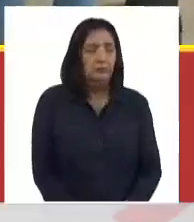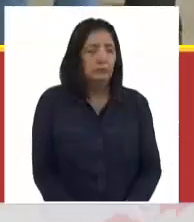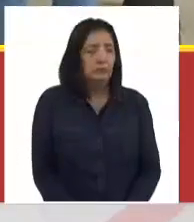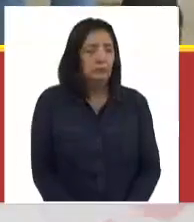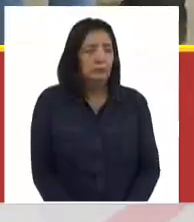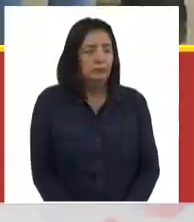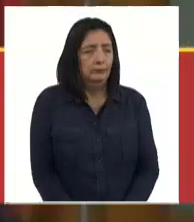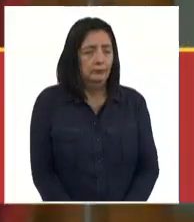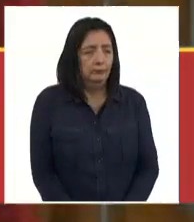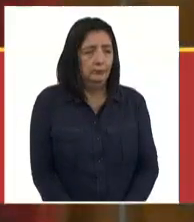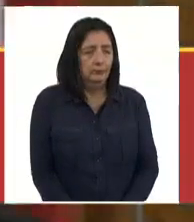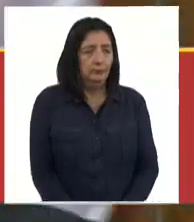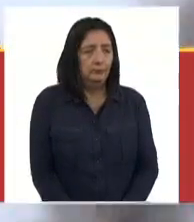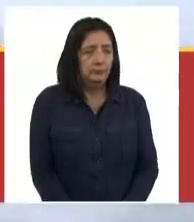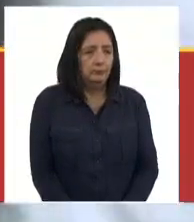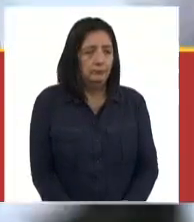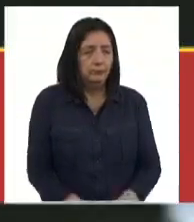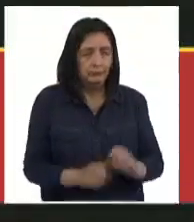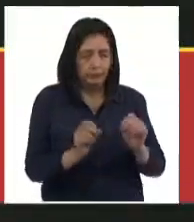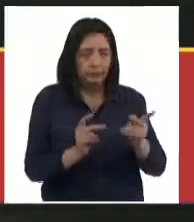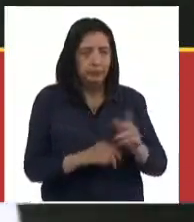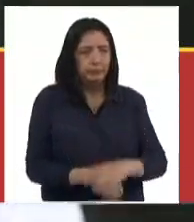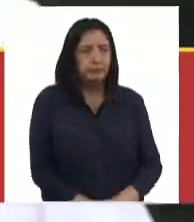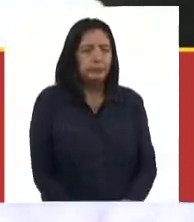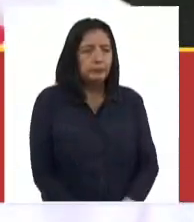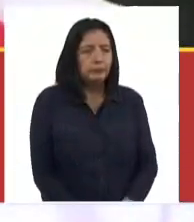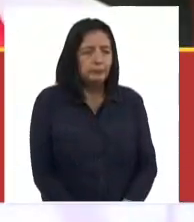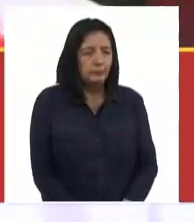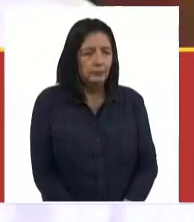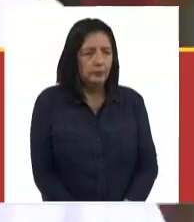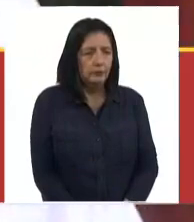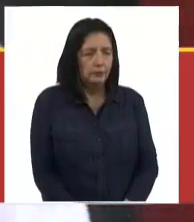Escuchamos. Ok, Fátima, escuchamos.